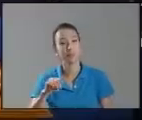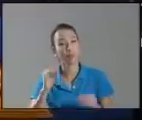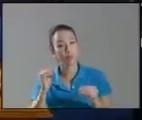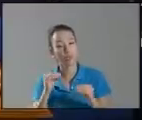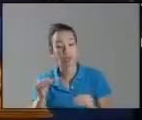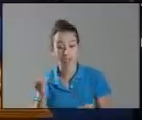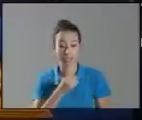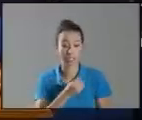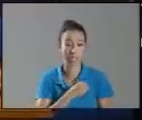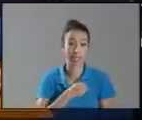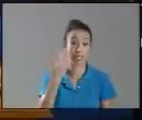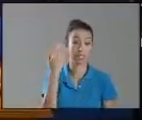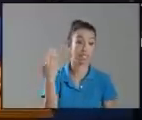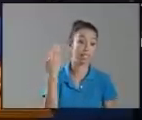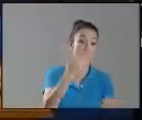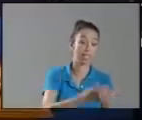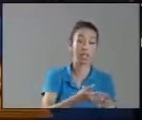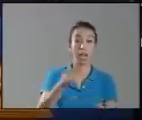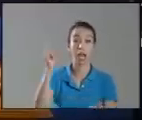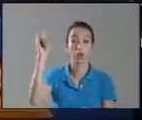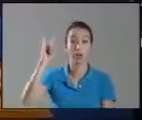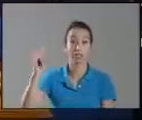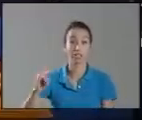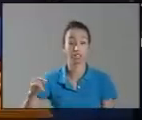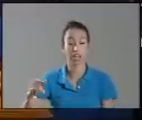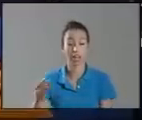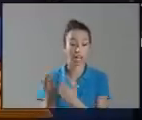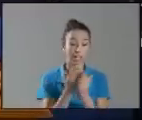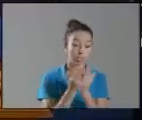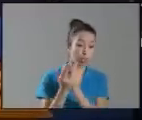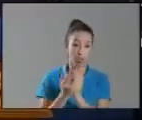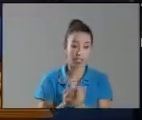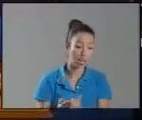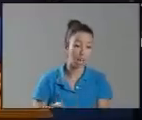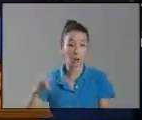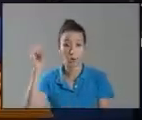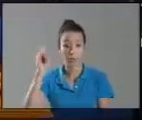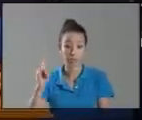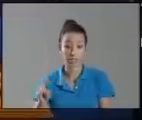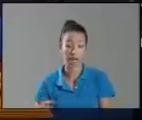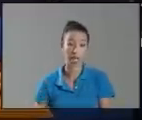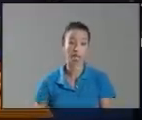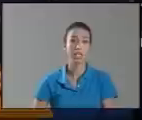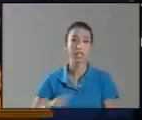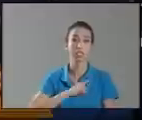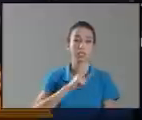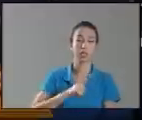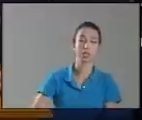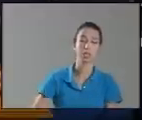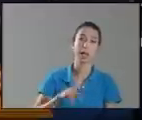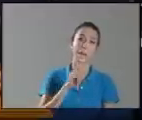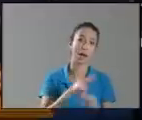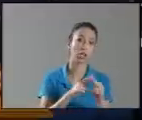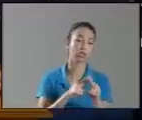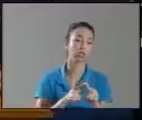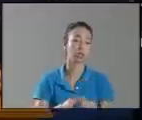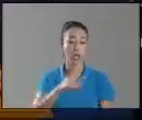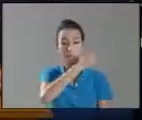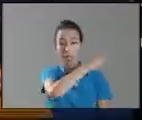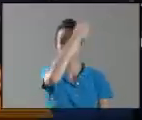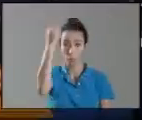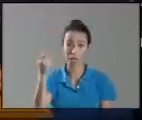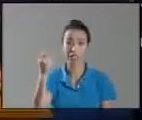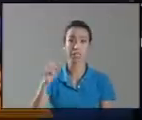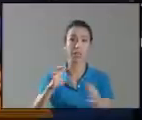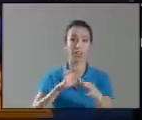es la credencial de un pastor. El apóstol Pablo dijo cuáles eran las credenciales y dentro de ellas estaban que lo habían